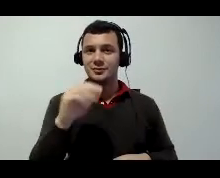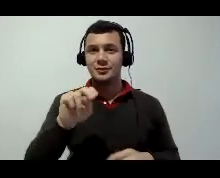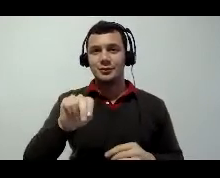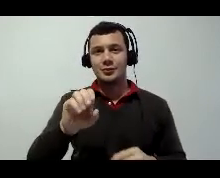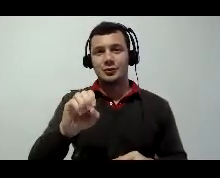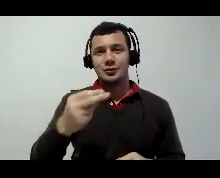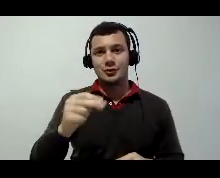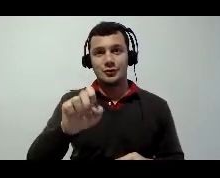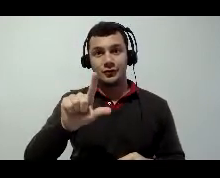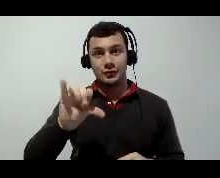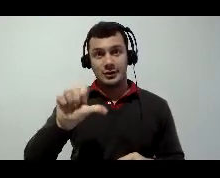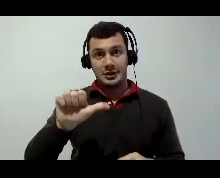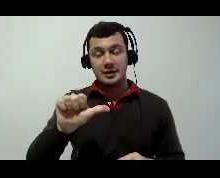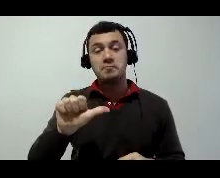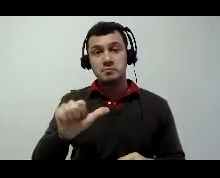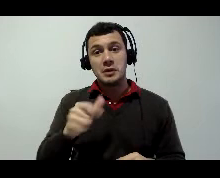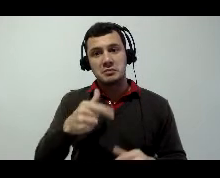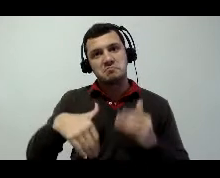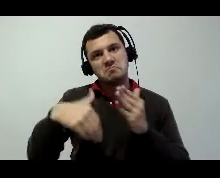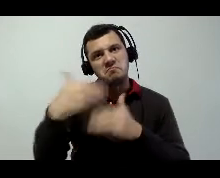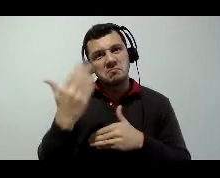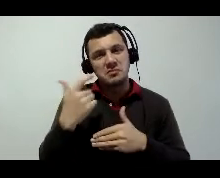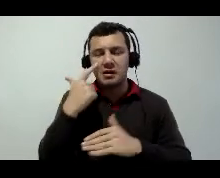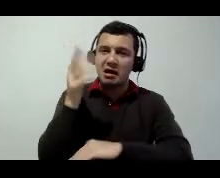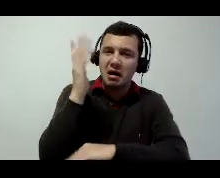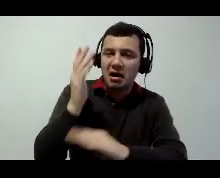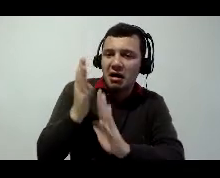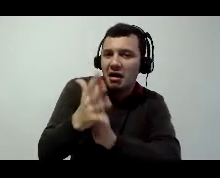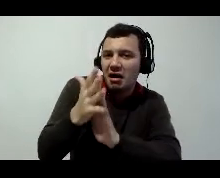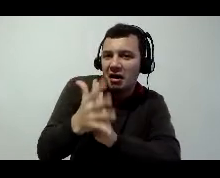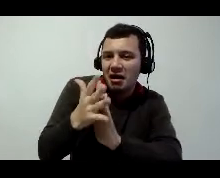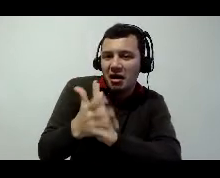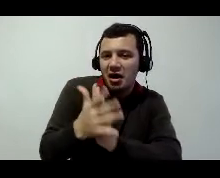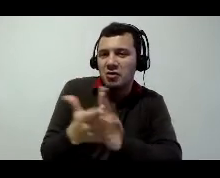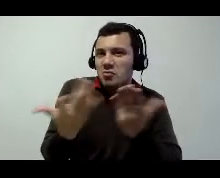sus conocimientos en este espacio. Bienvenida, Noelia.